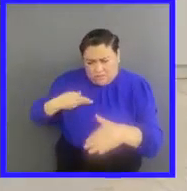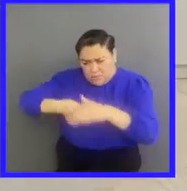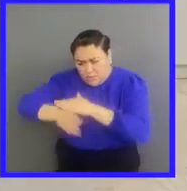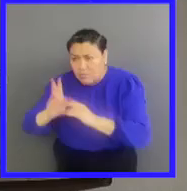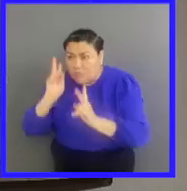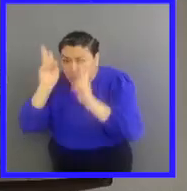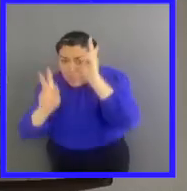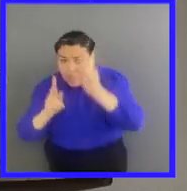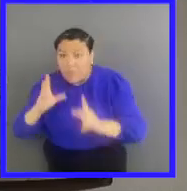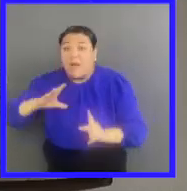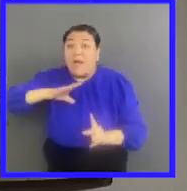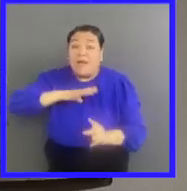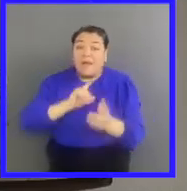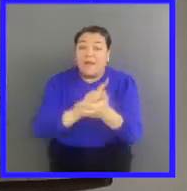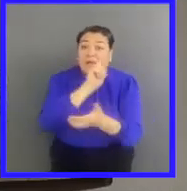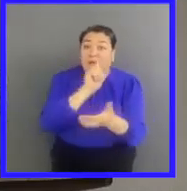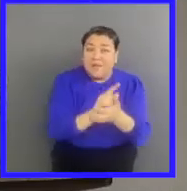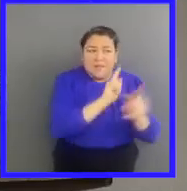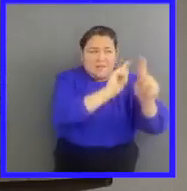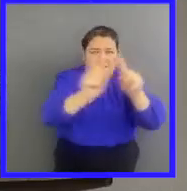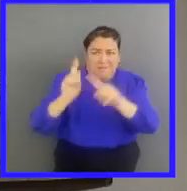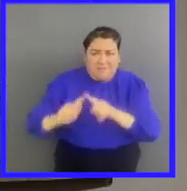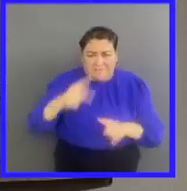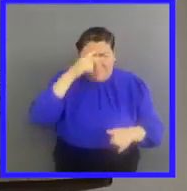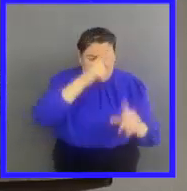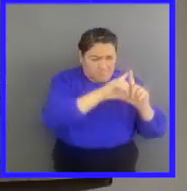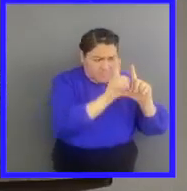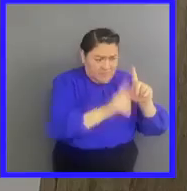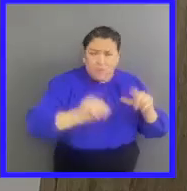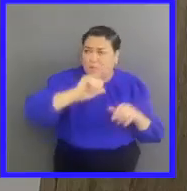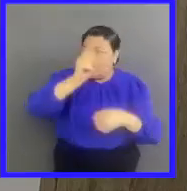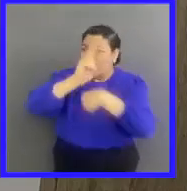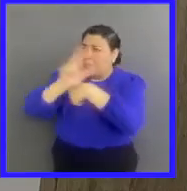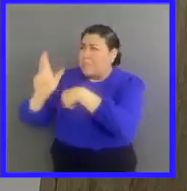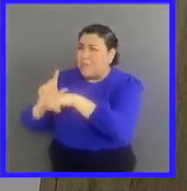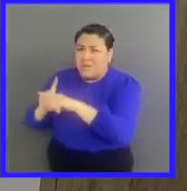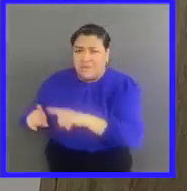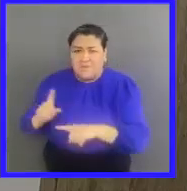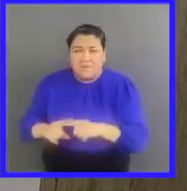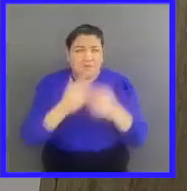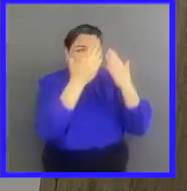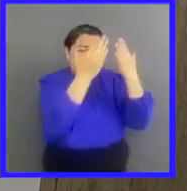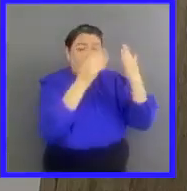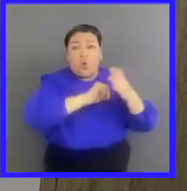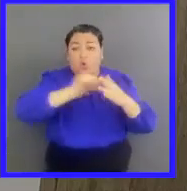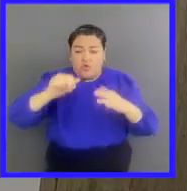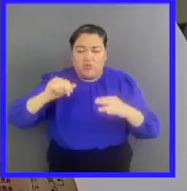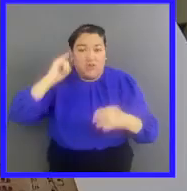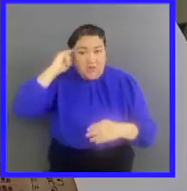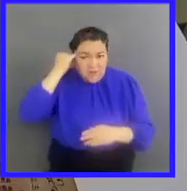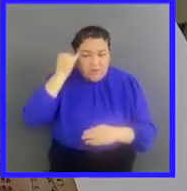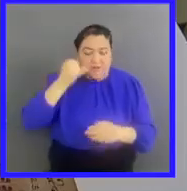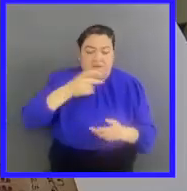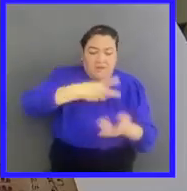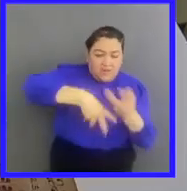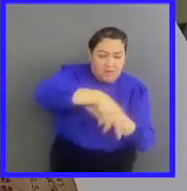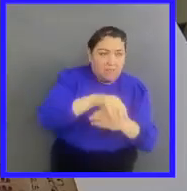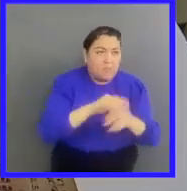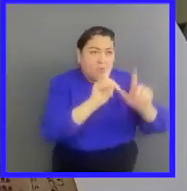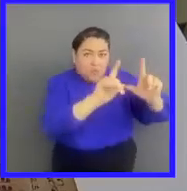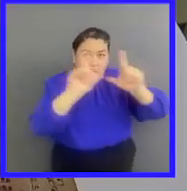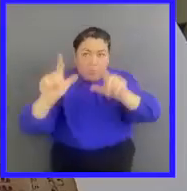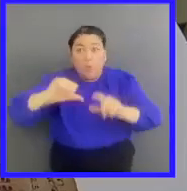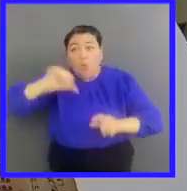constitucionales contemporáneos en México y otros países, estudios etnográficos de sistemas normativos indígenas y códices que